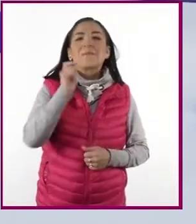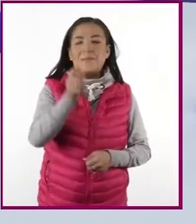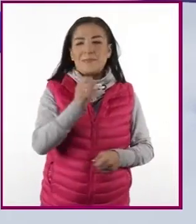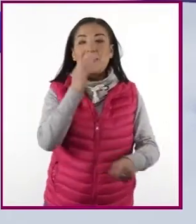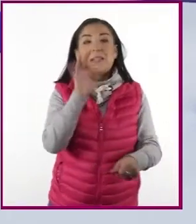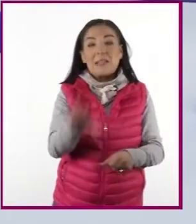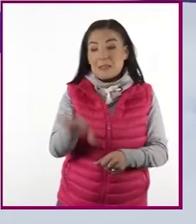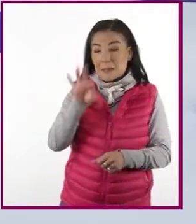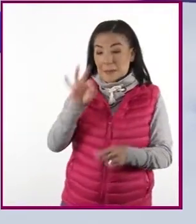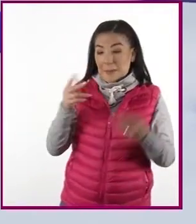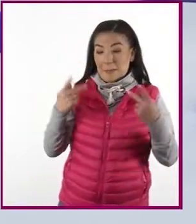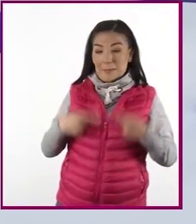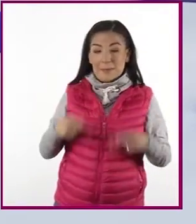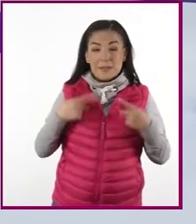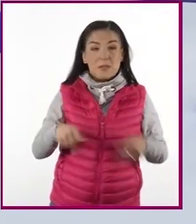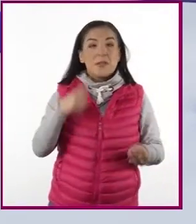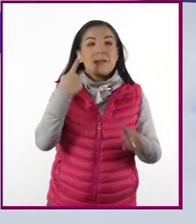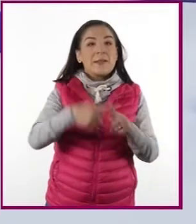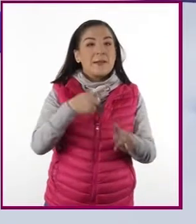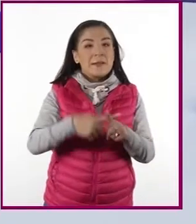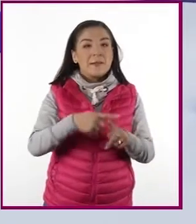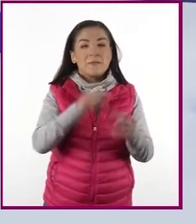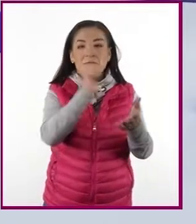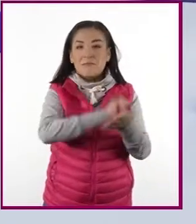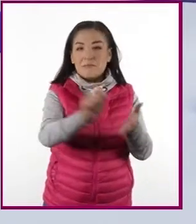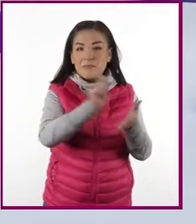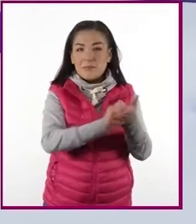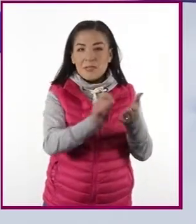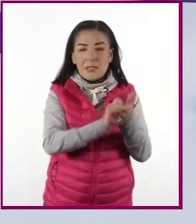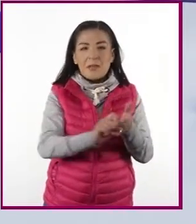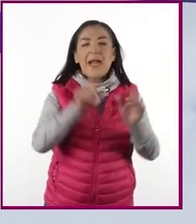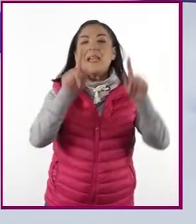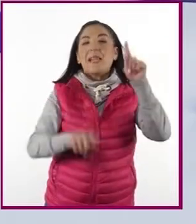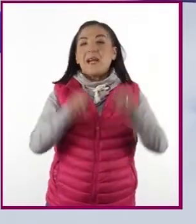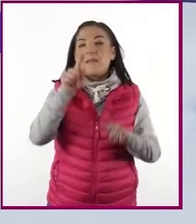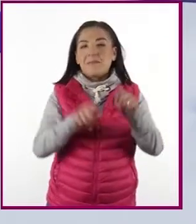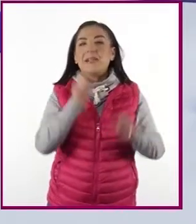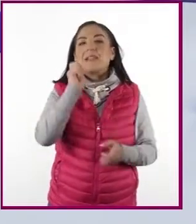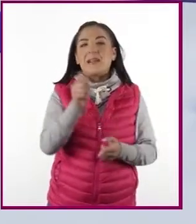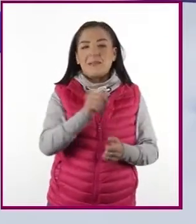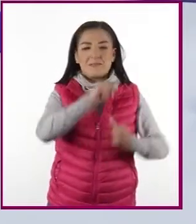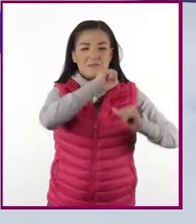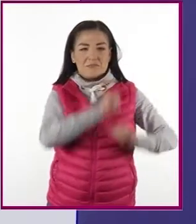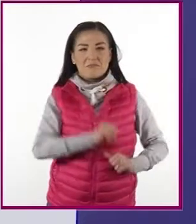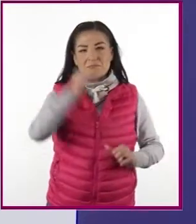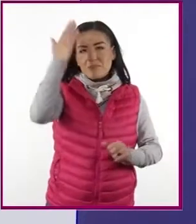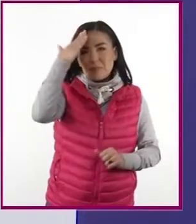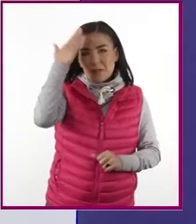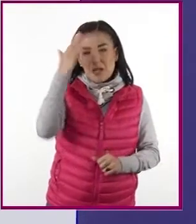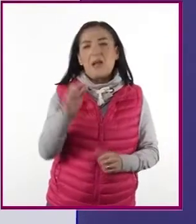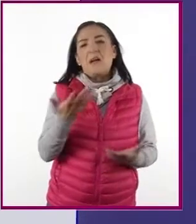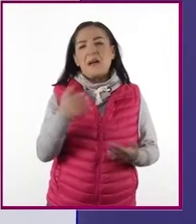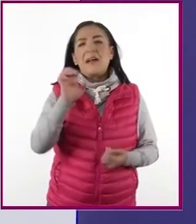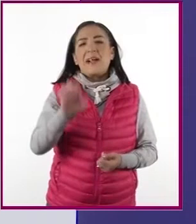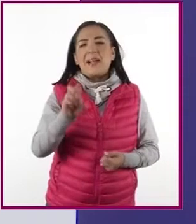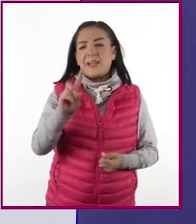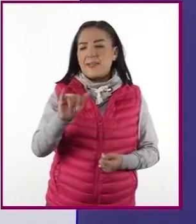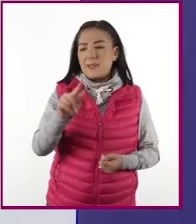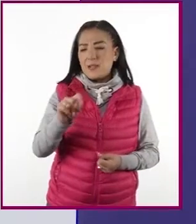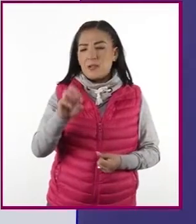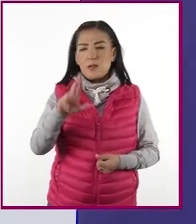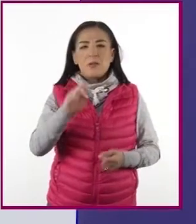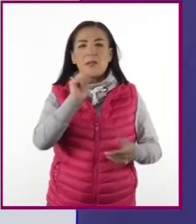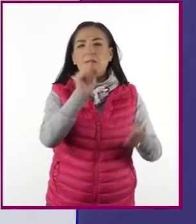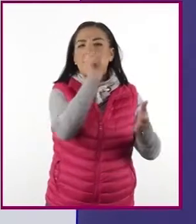prólogo puede depender del propio autor o de los editores. Ahora les compartiré